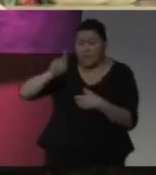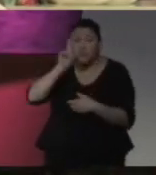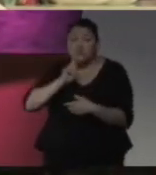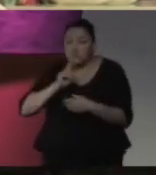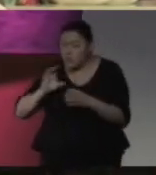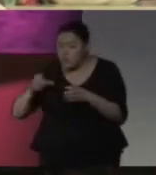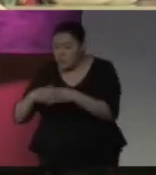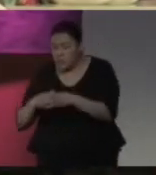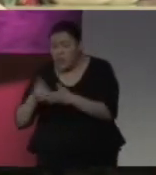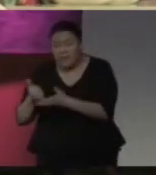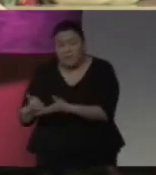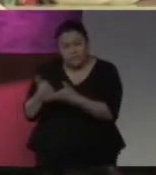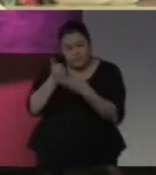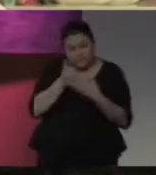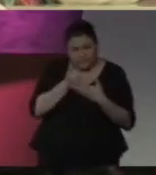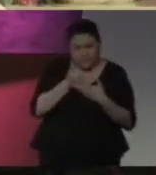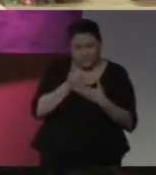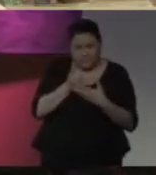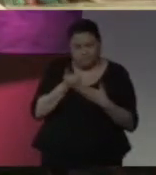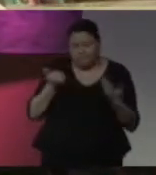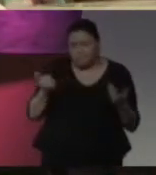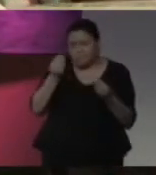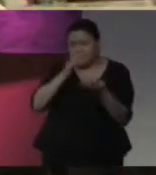nos ofrecen. Muchas gracias.